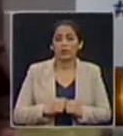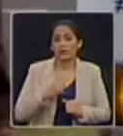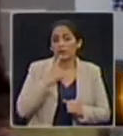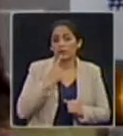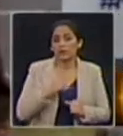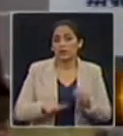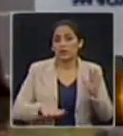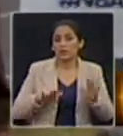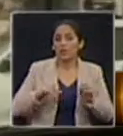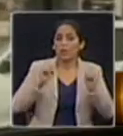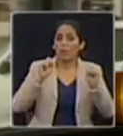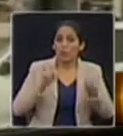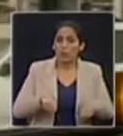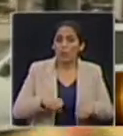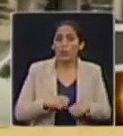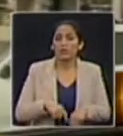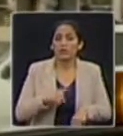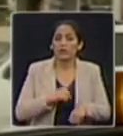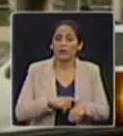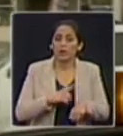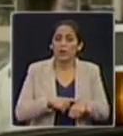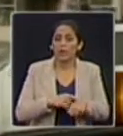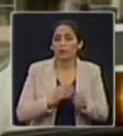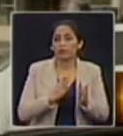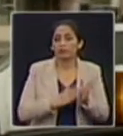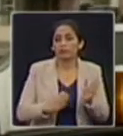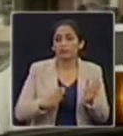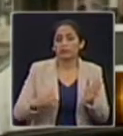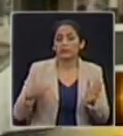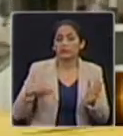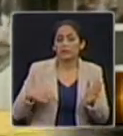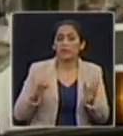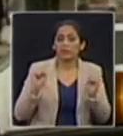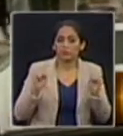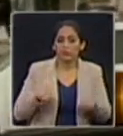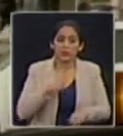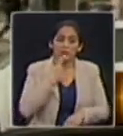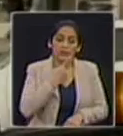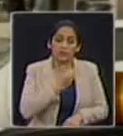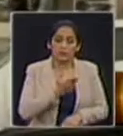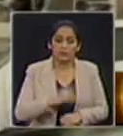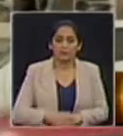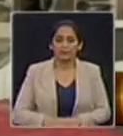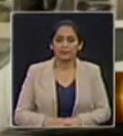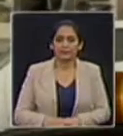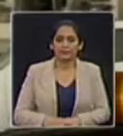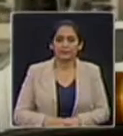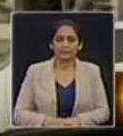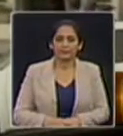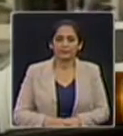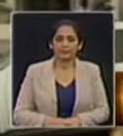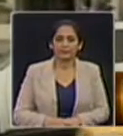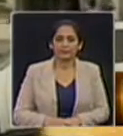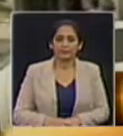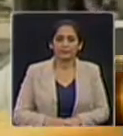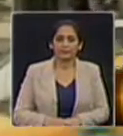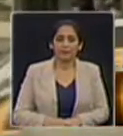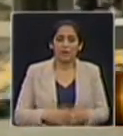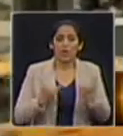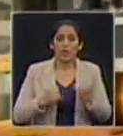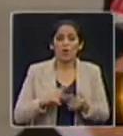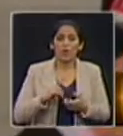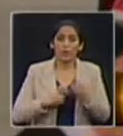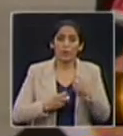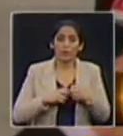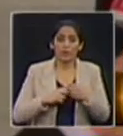plazos y correrlos hacia adelante. Así el actuar sería el procedente reglamentariamente. Aquello genera